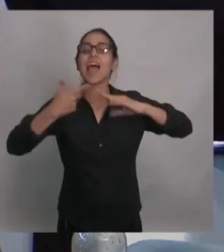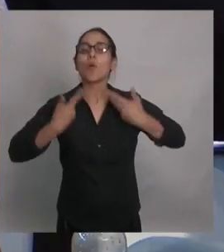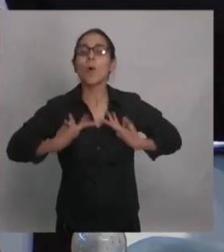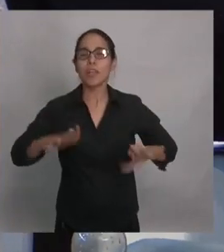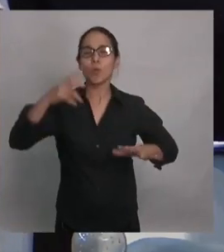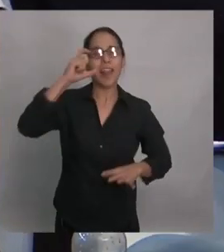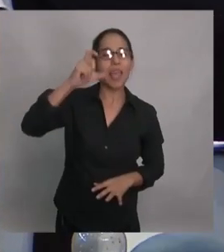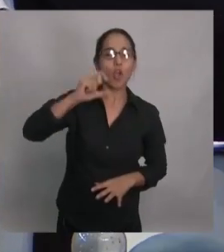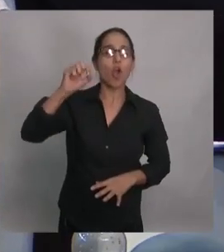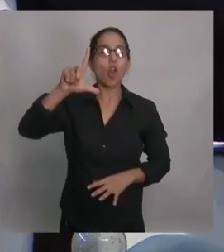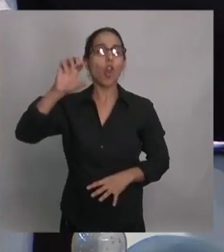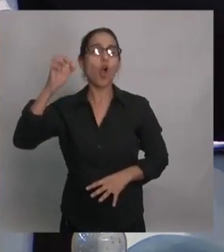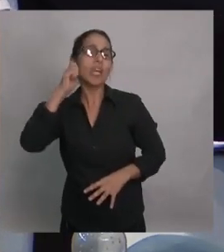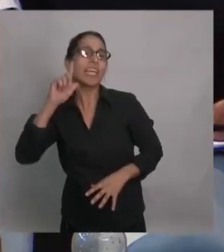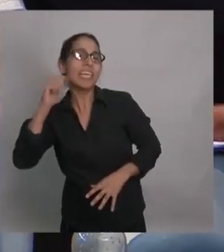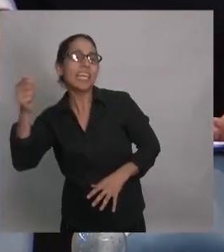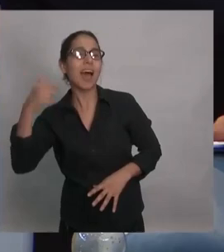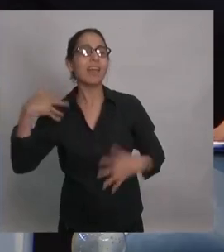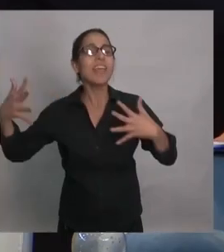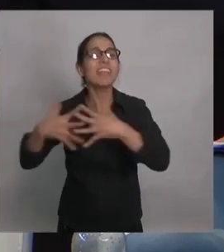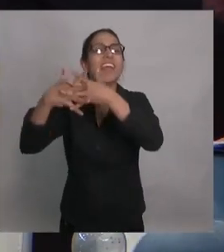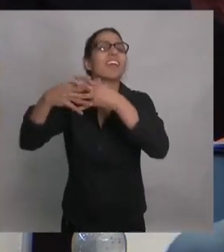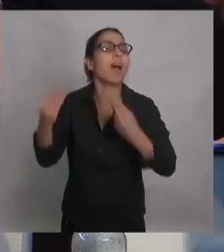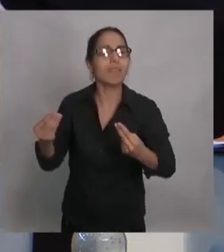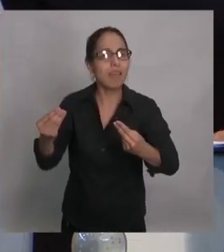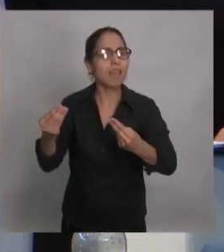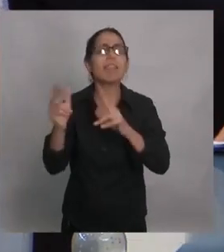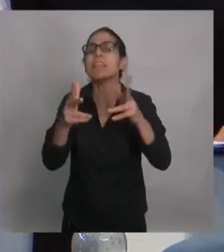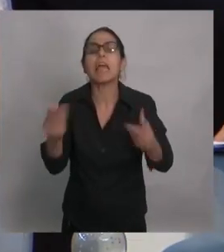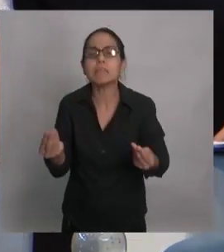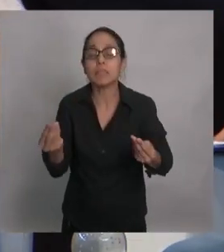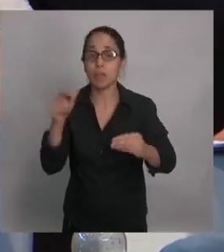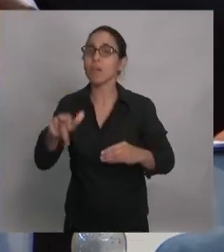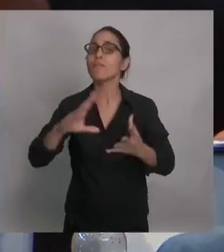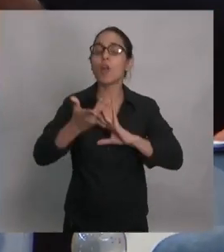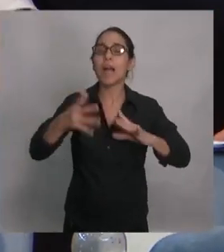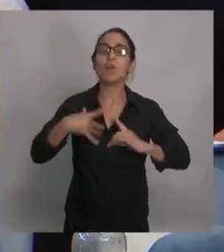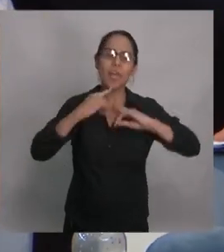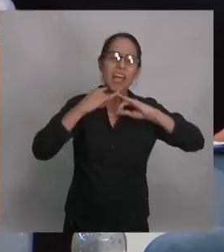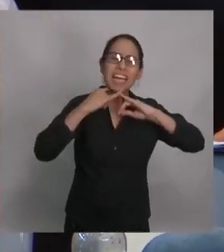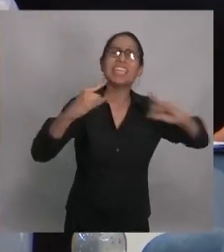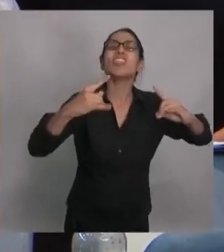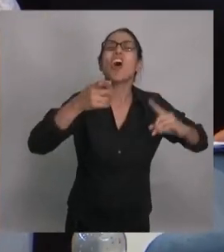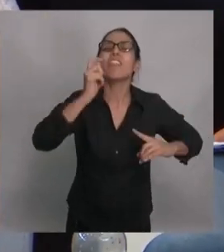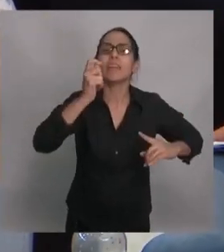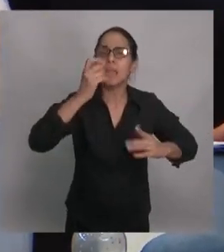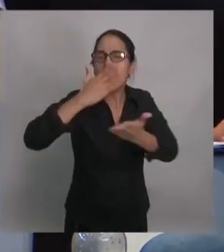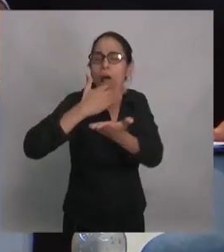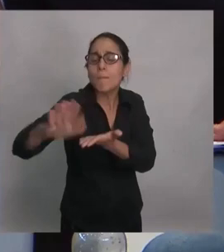Cuando él dice, el grito de los excluidos y el grito de la madre tierra